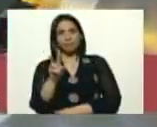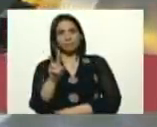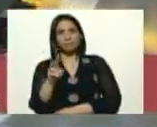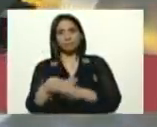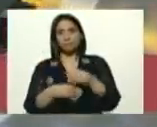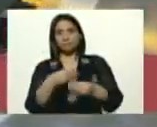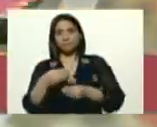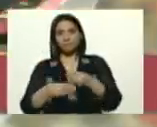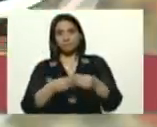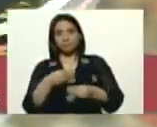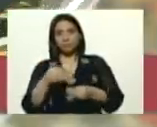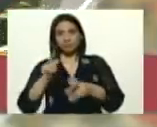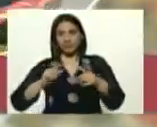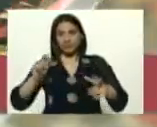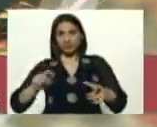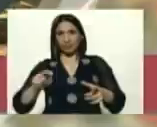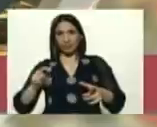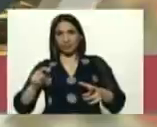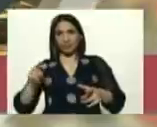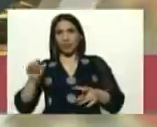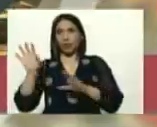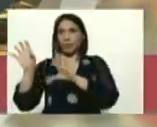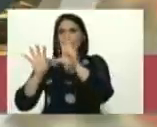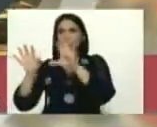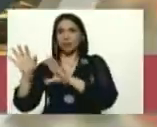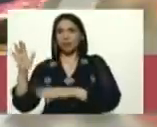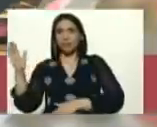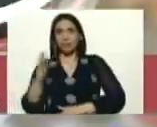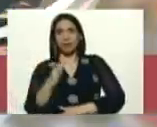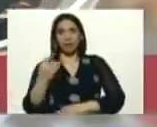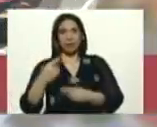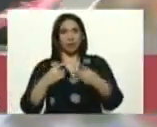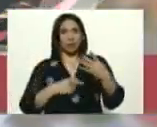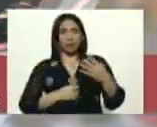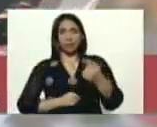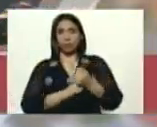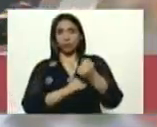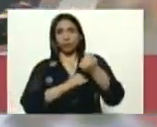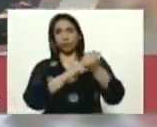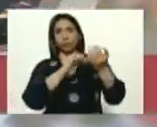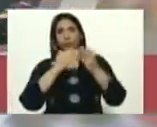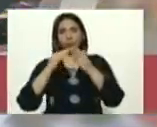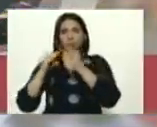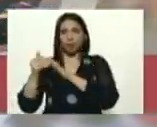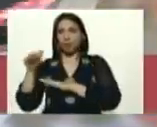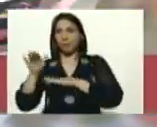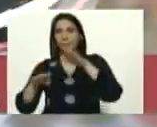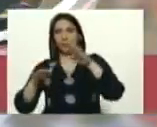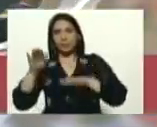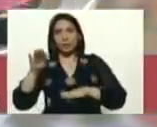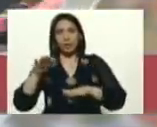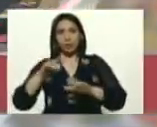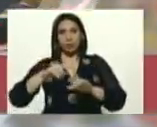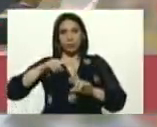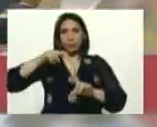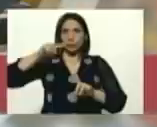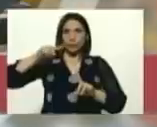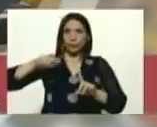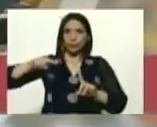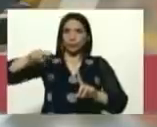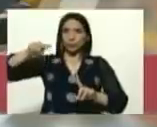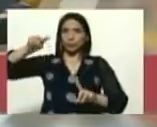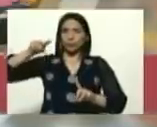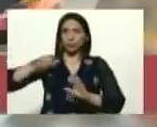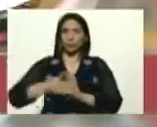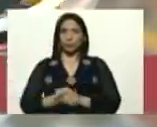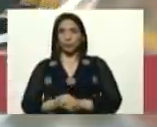los casos importados que han dado impulso a casos comunitarios. A pesar que la curva de los casos